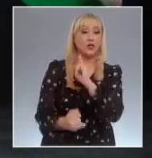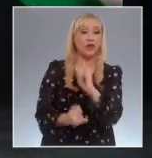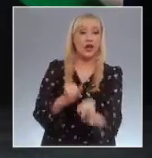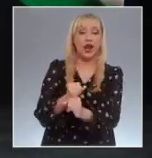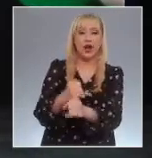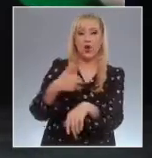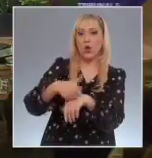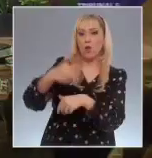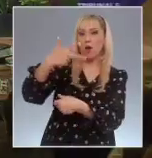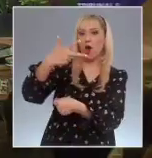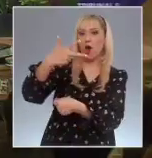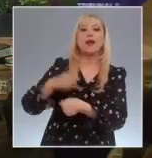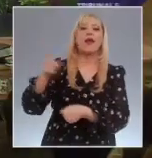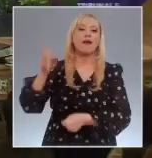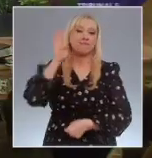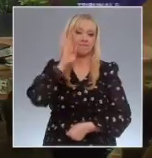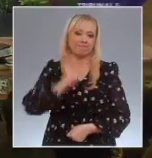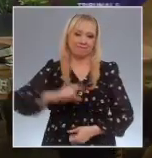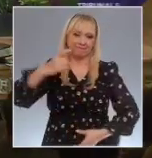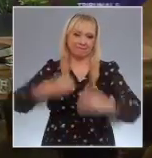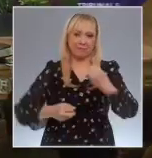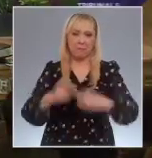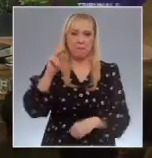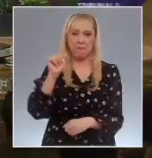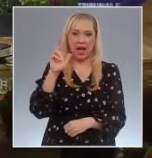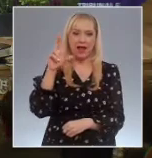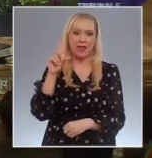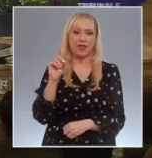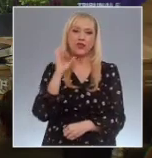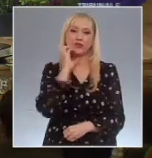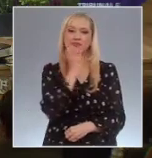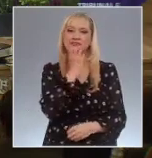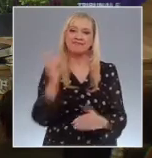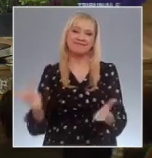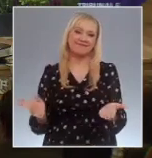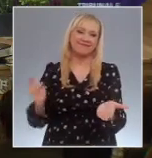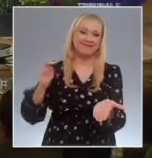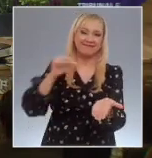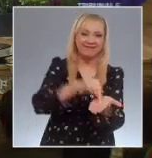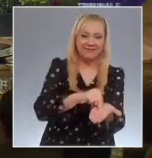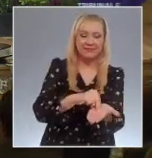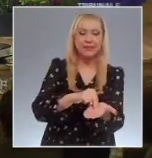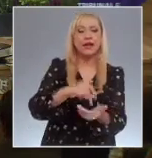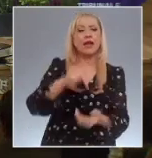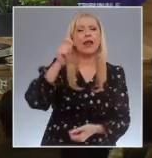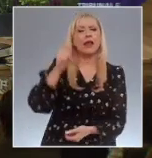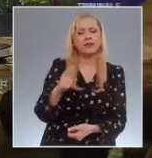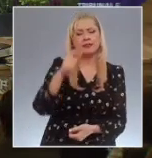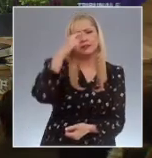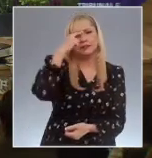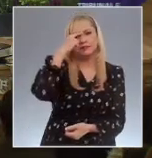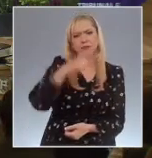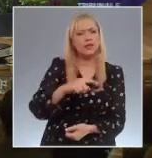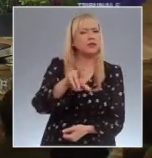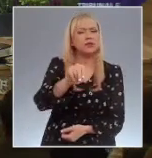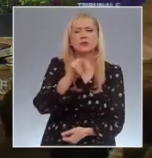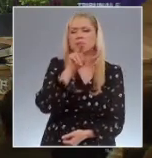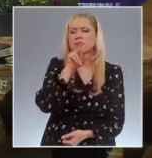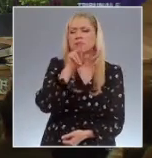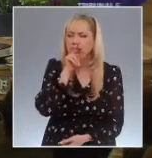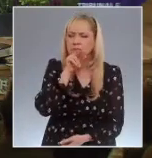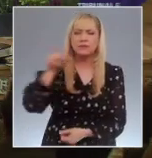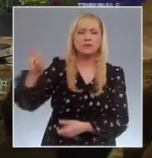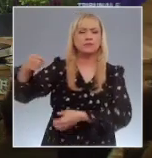Rebolledo. El Poder Judicial de la Federación garantizará una transición pacífica del poder tras el